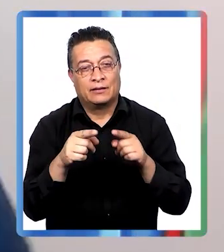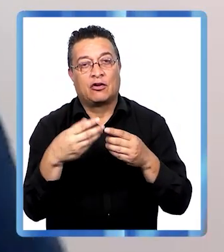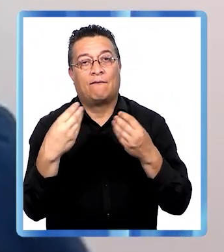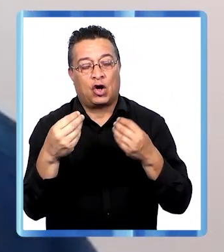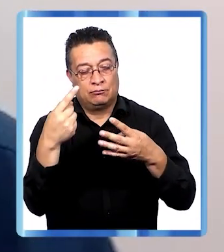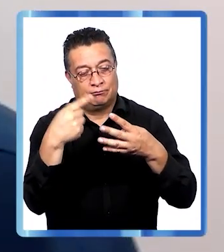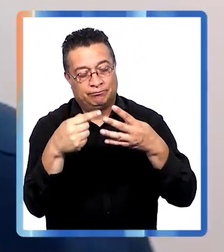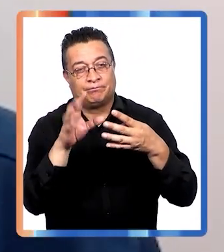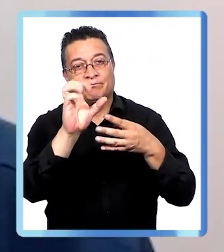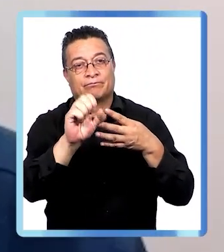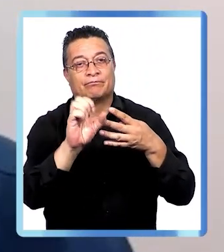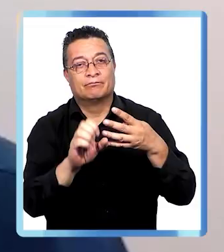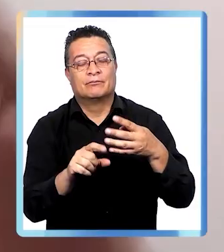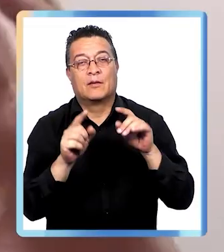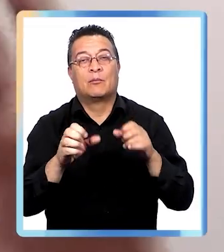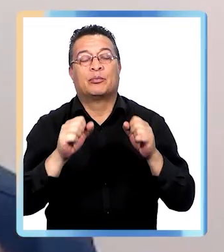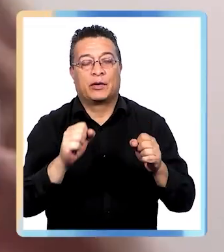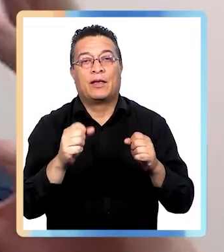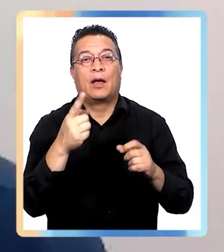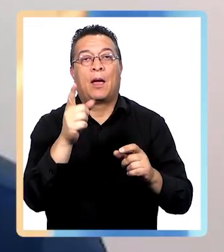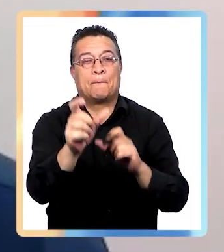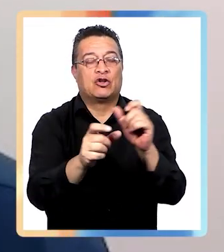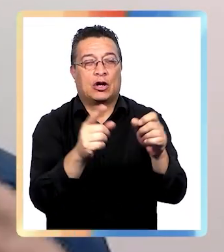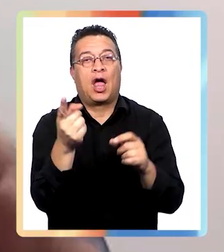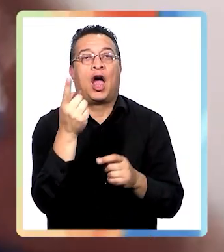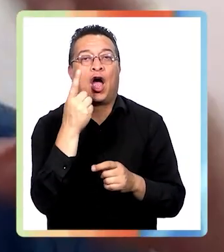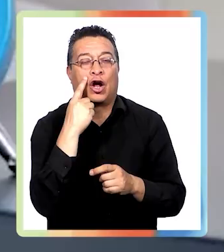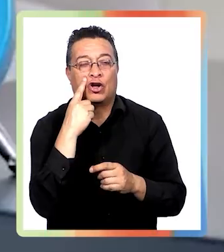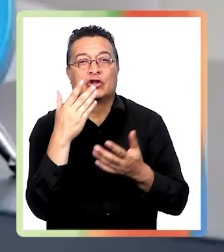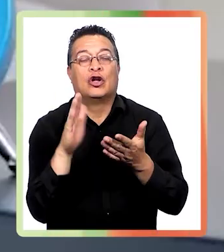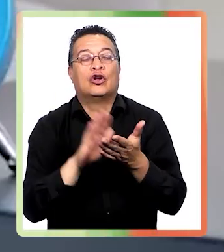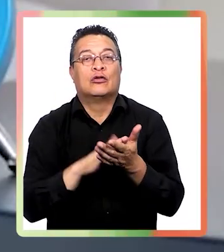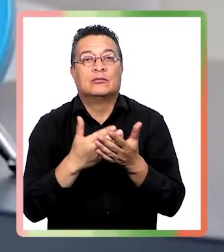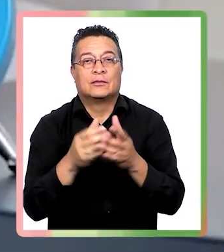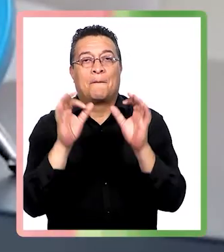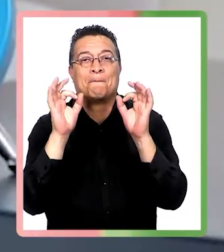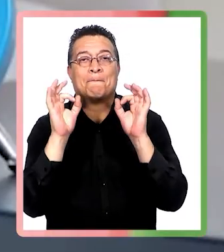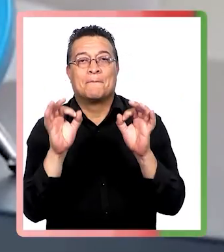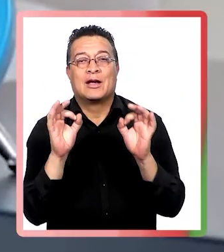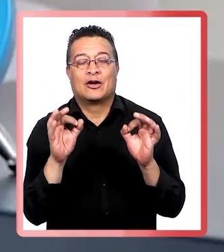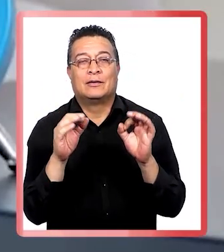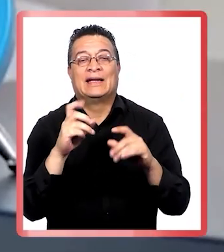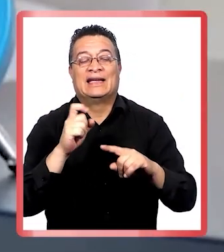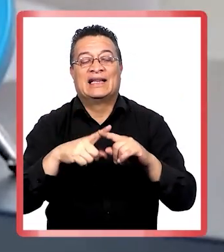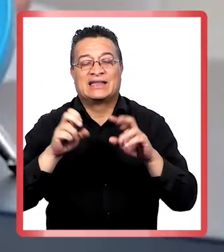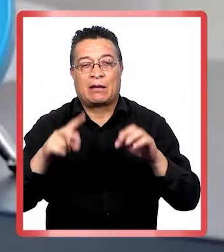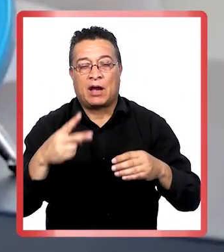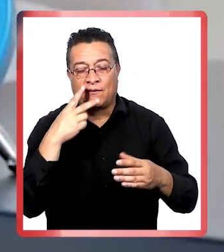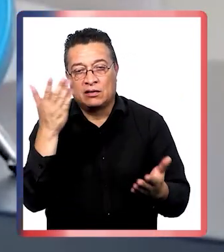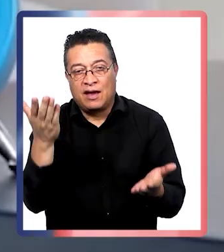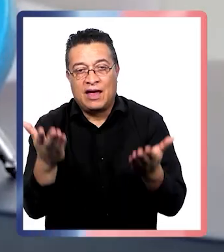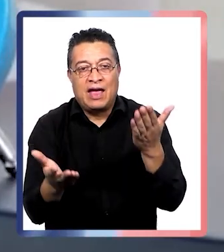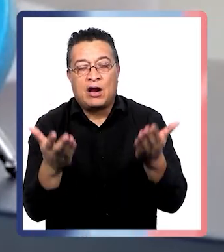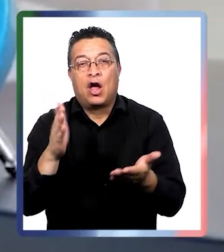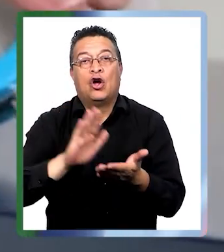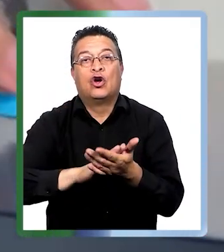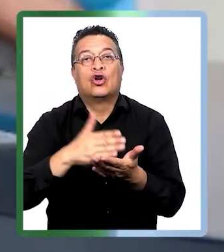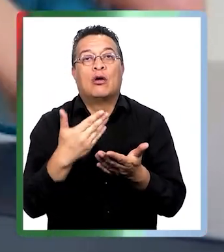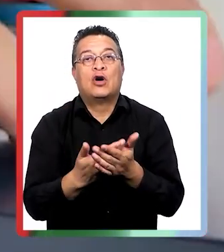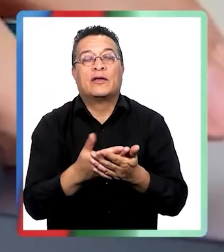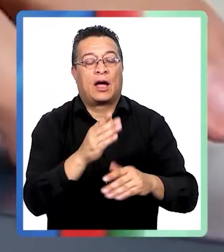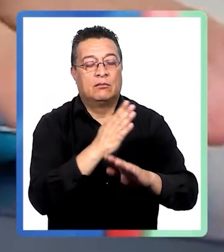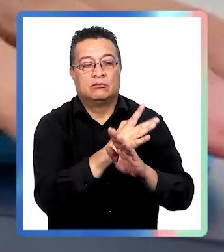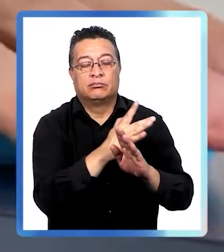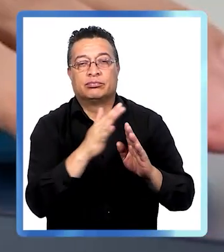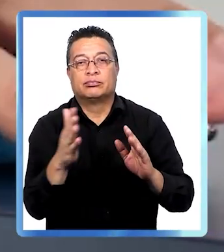se basan en llegar a un buen diagnóstico, y digamos que para que la gente conozca el estándar de oro de los exámenes para evaluar cómo está